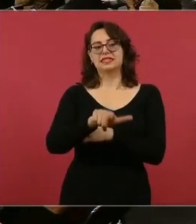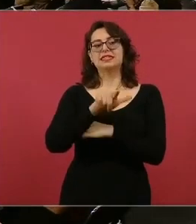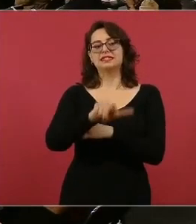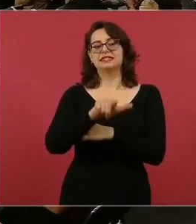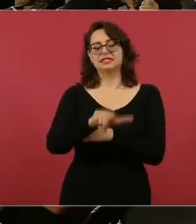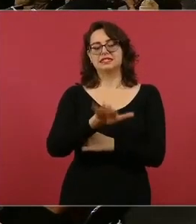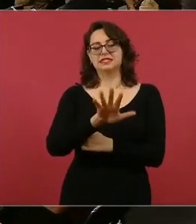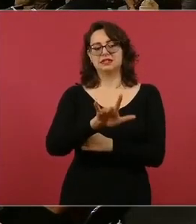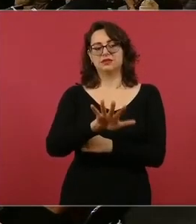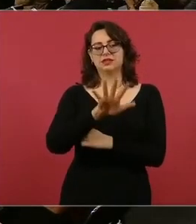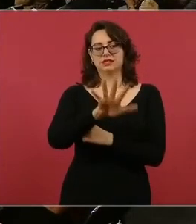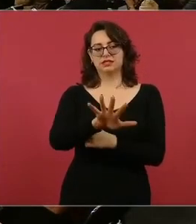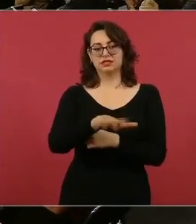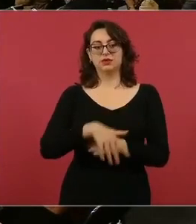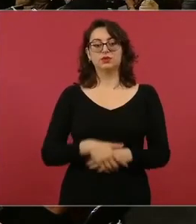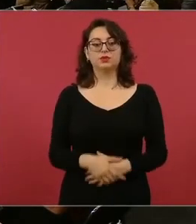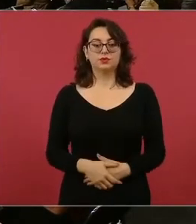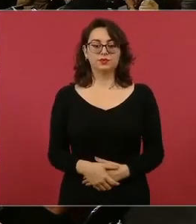Adelante.